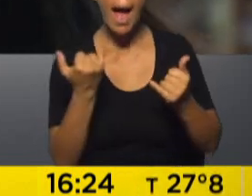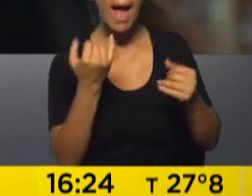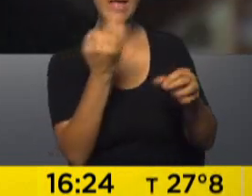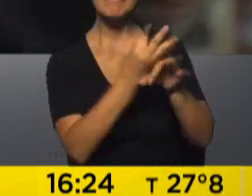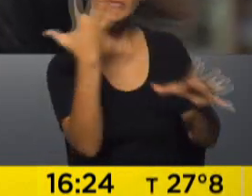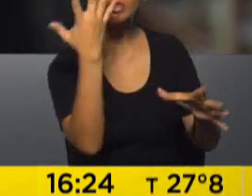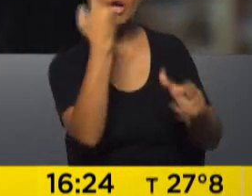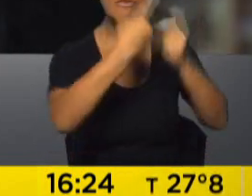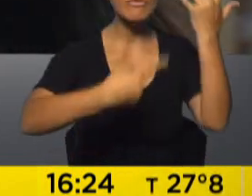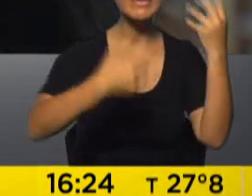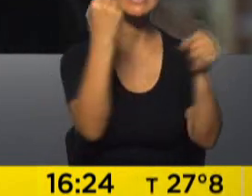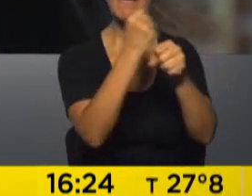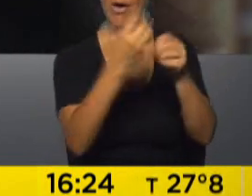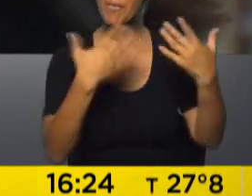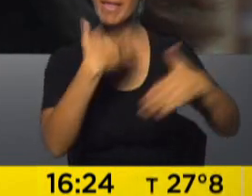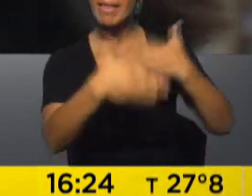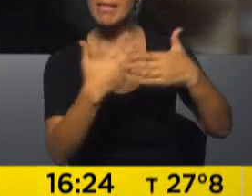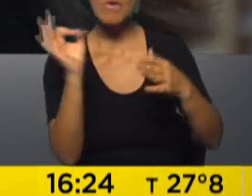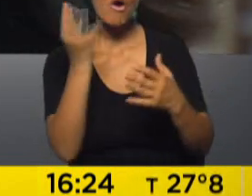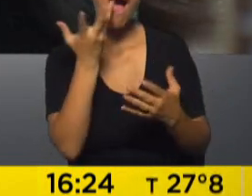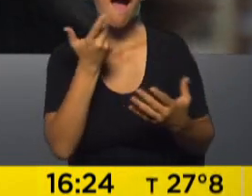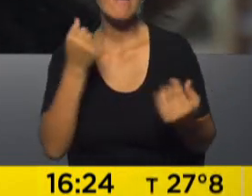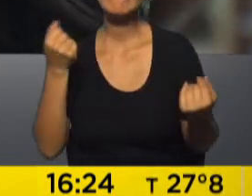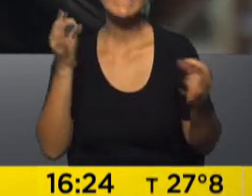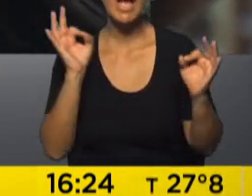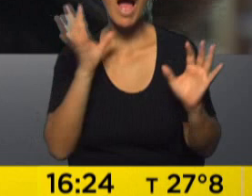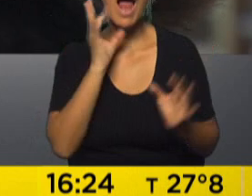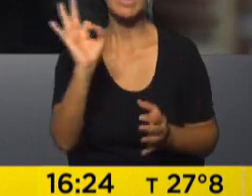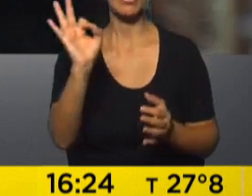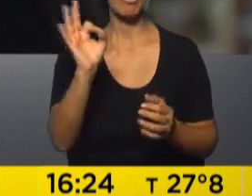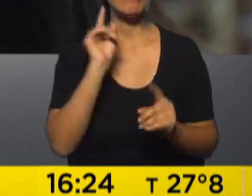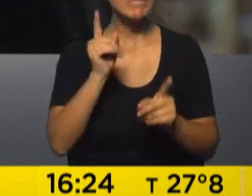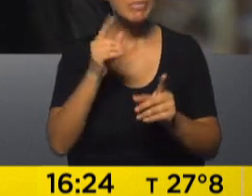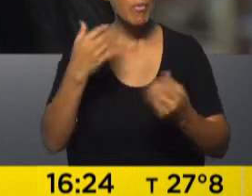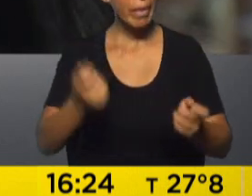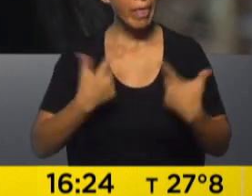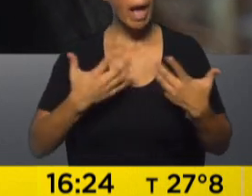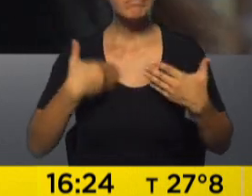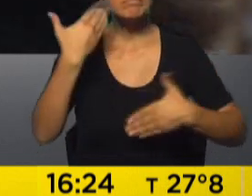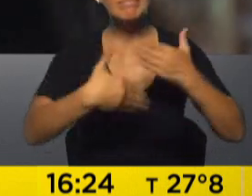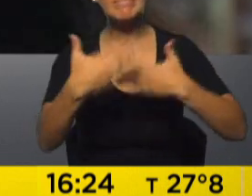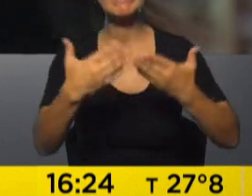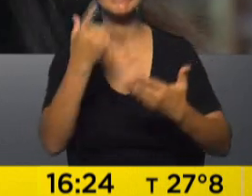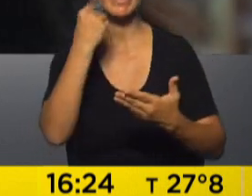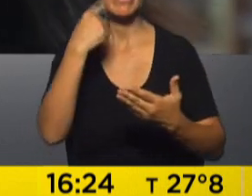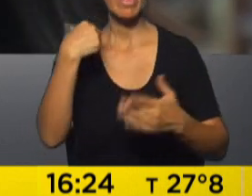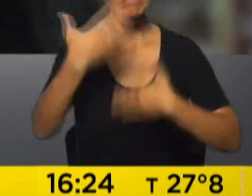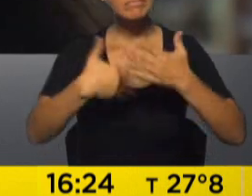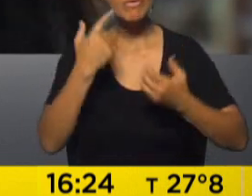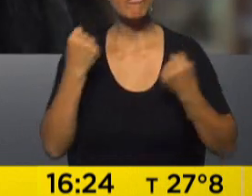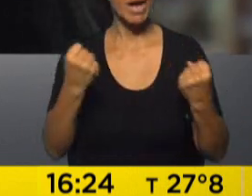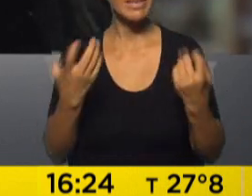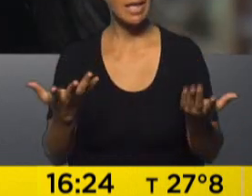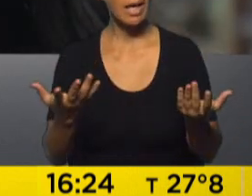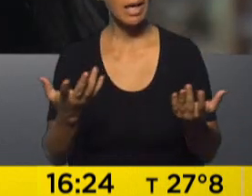seguir, quizás un hobby. Te puede dar hoy tu día a día y mostrarle que hay